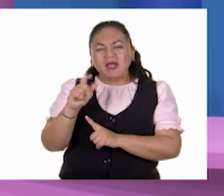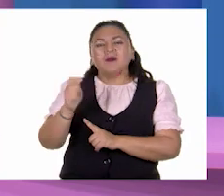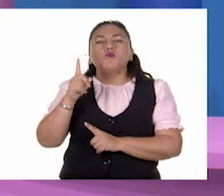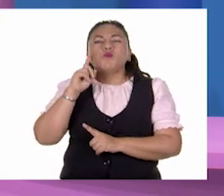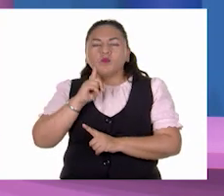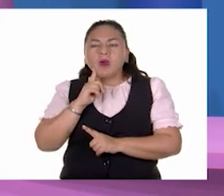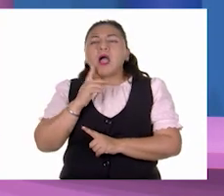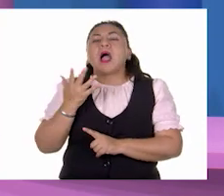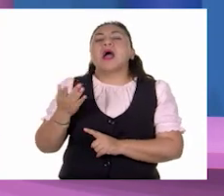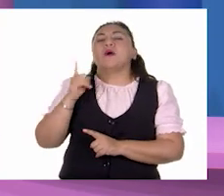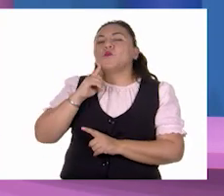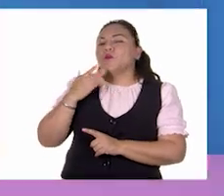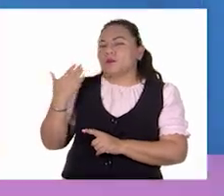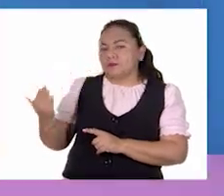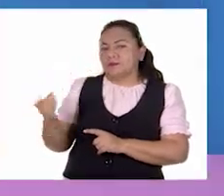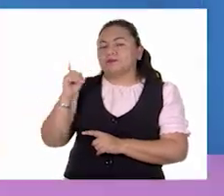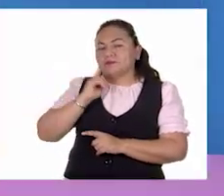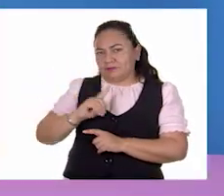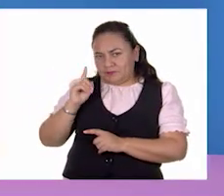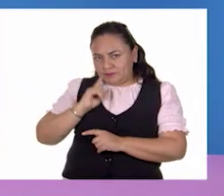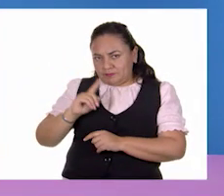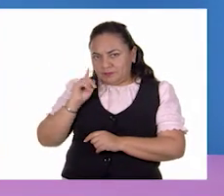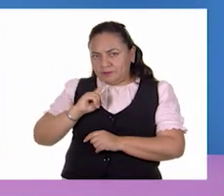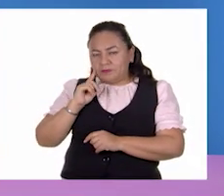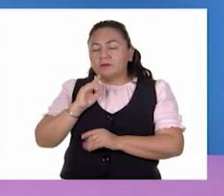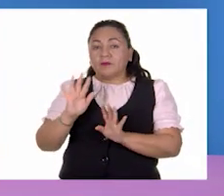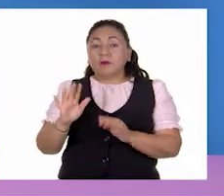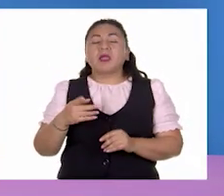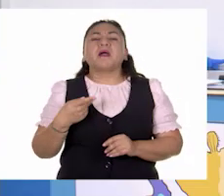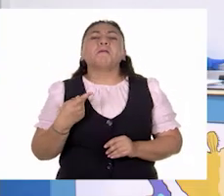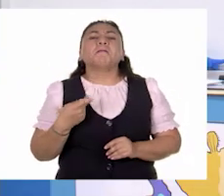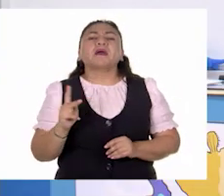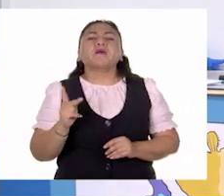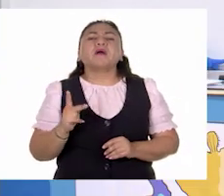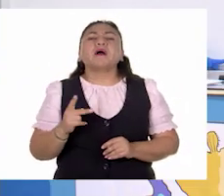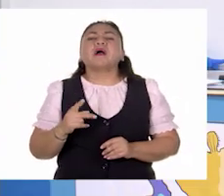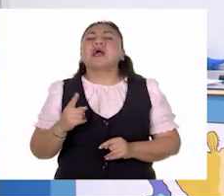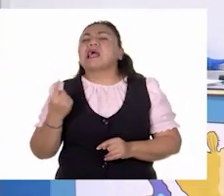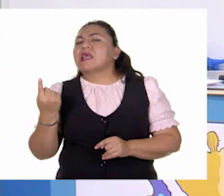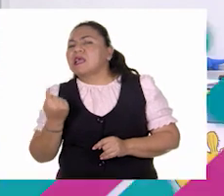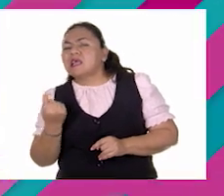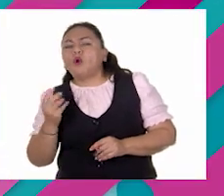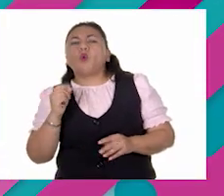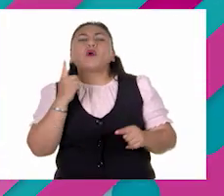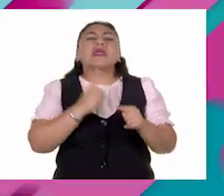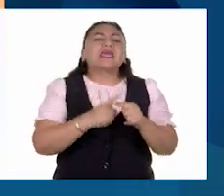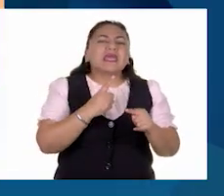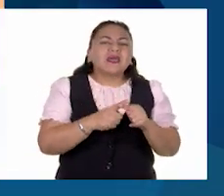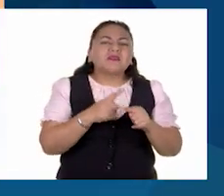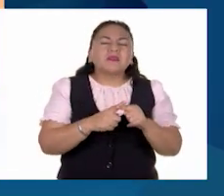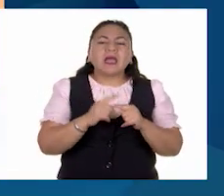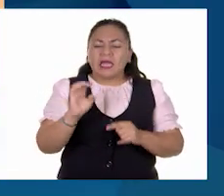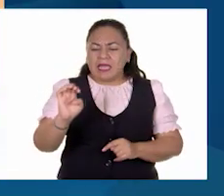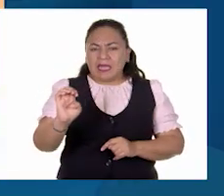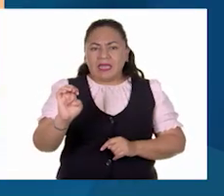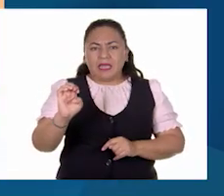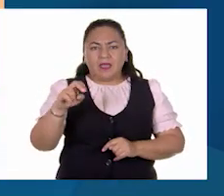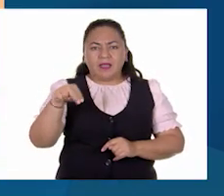a Blancanieve. Ahora, ¿a qué o a quién se refiere la palabra